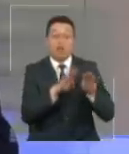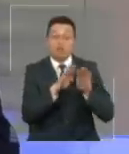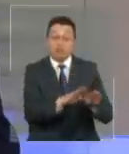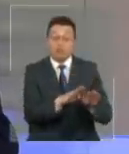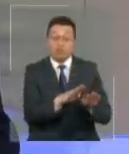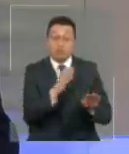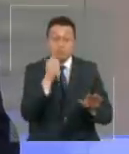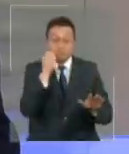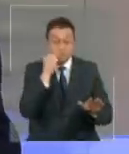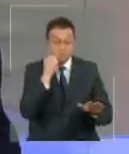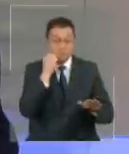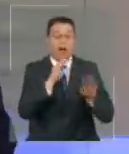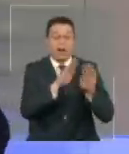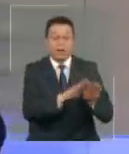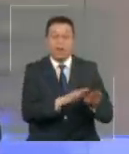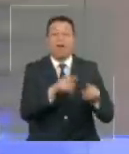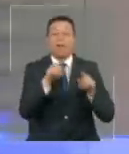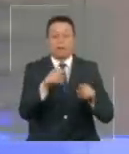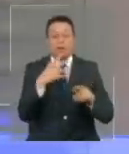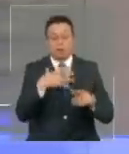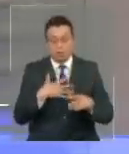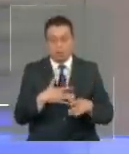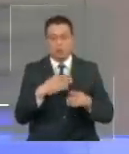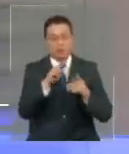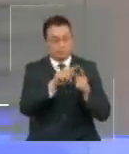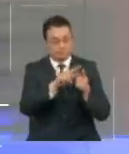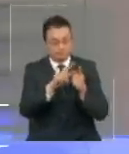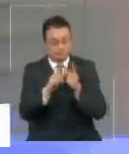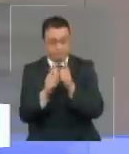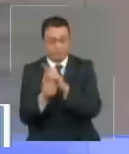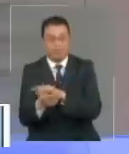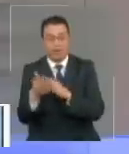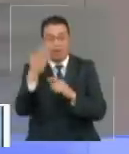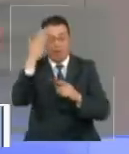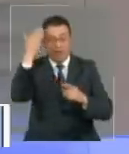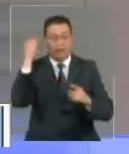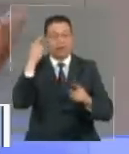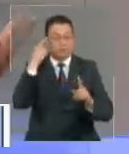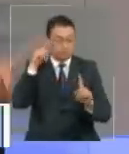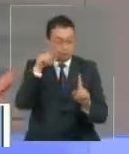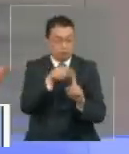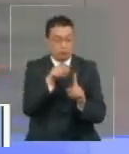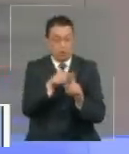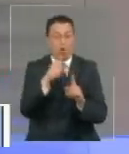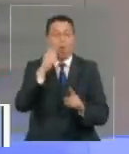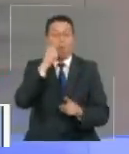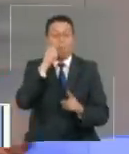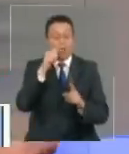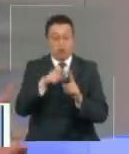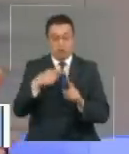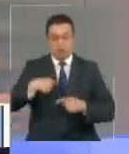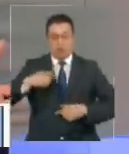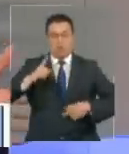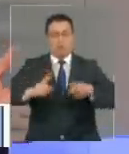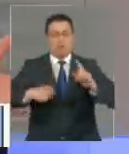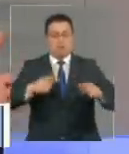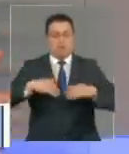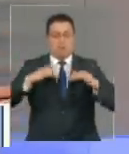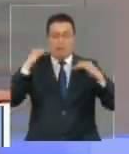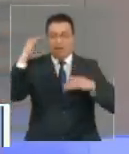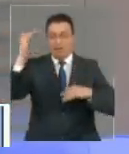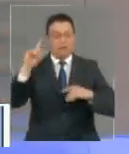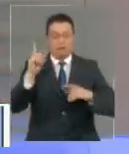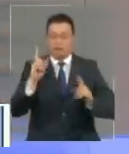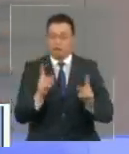animalista que están muy preocupados de transitar desde el paradigma antropocéntrico, que cree que el ser humano es el amo y señor de la naturaleza, a